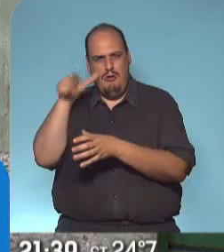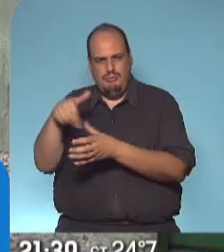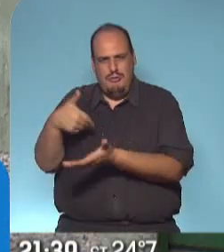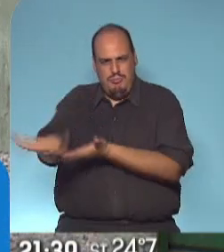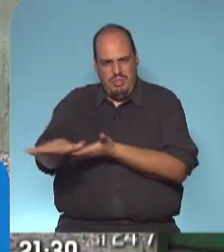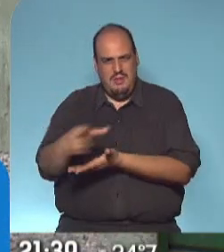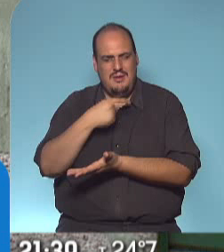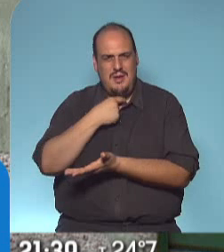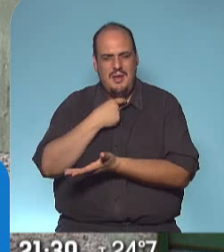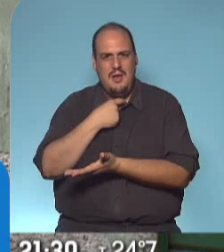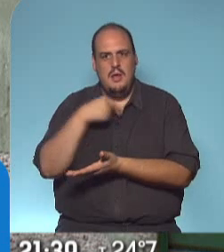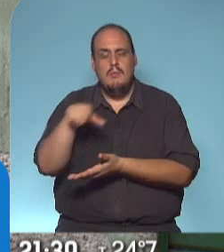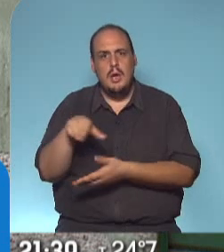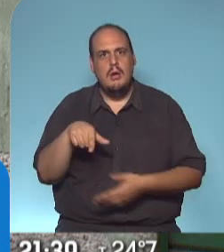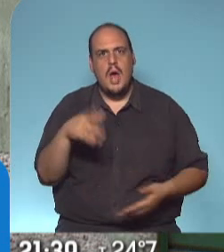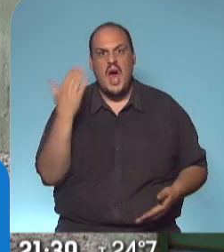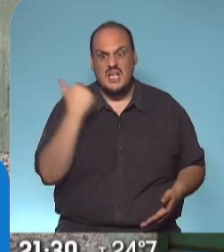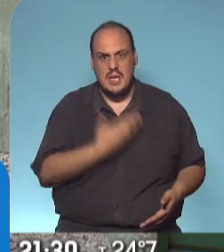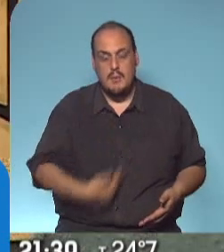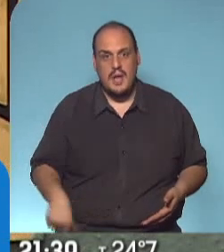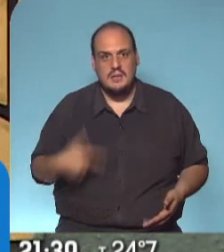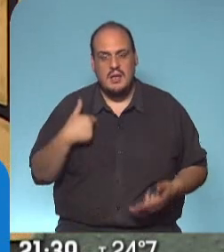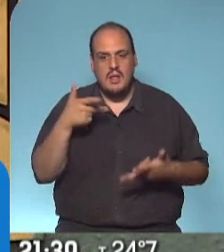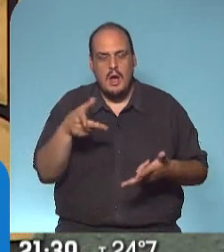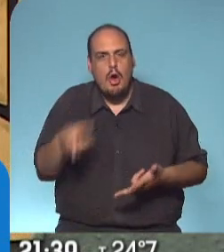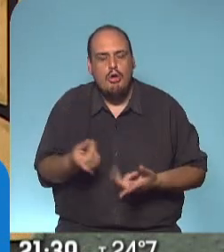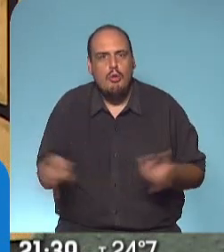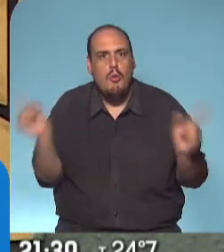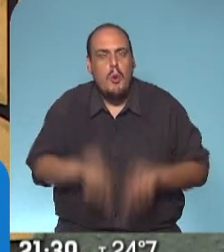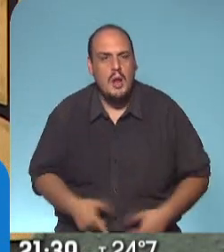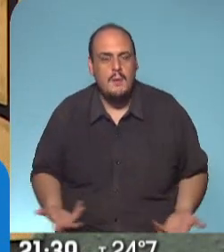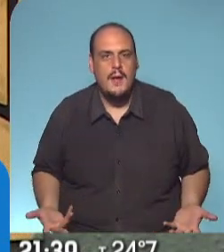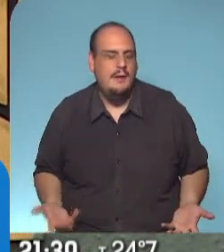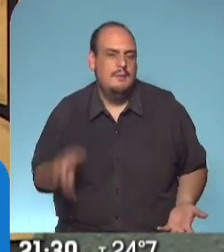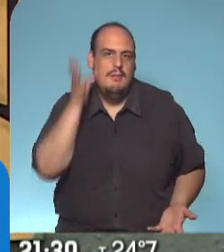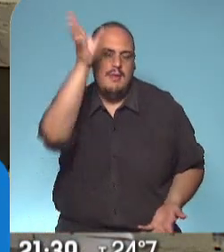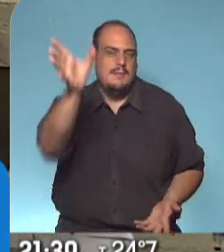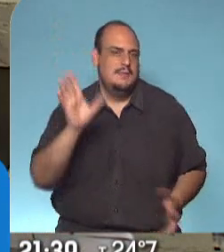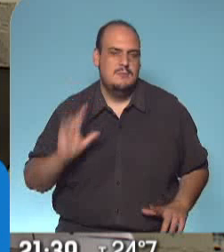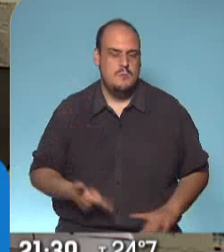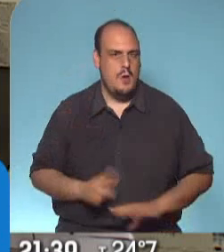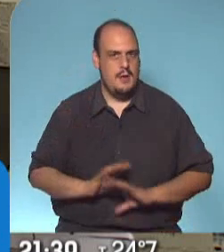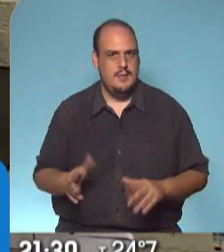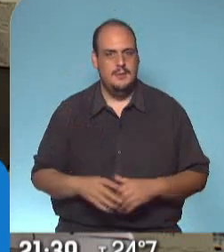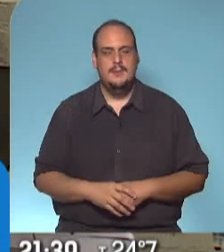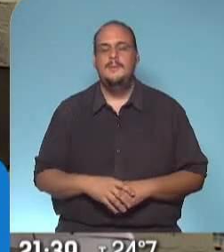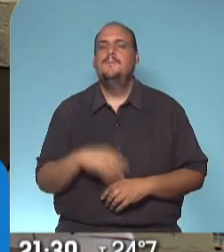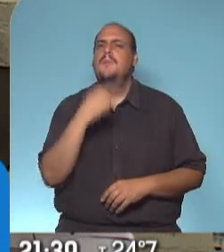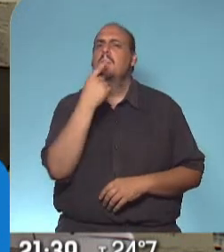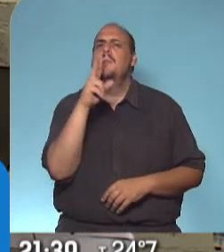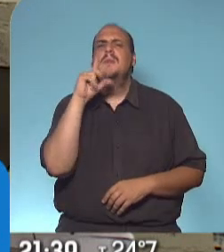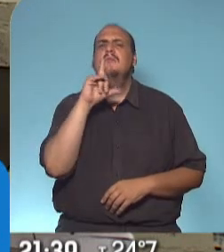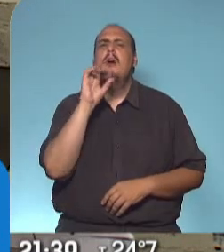pero después del discurso del presidente, hacer esto otra vez hoy fue como demasiado, ¿no? Victoria, ¿llegaron a